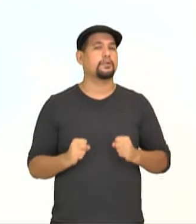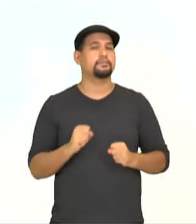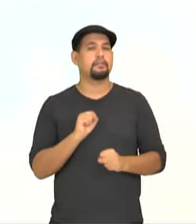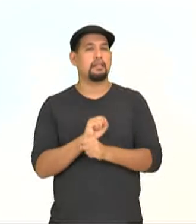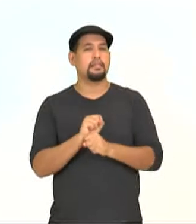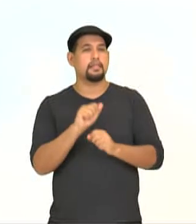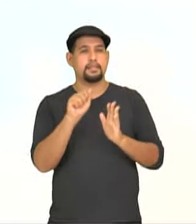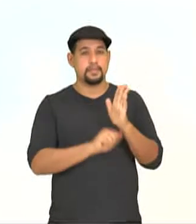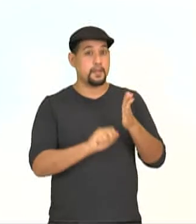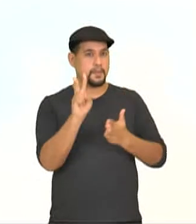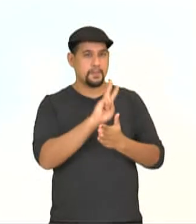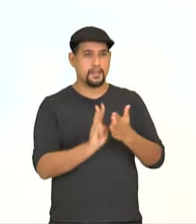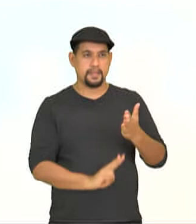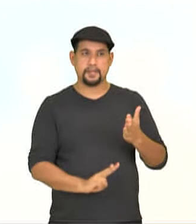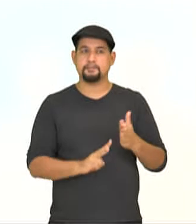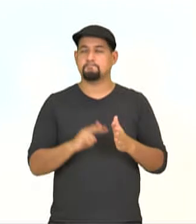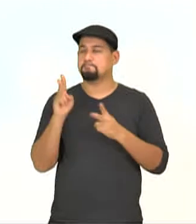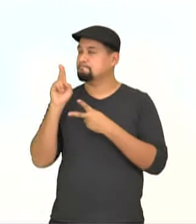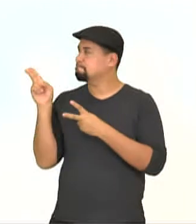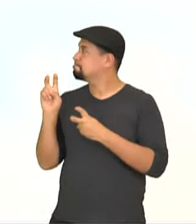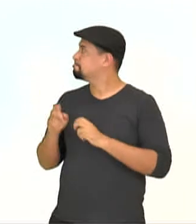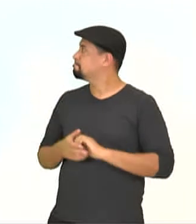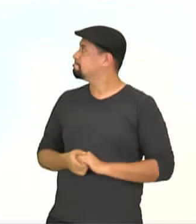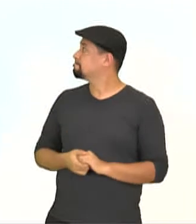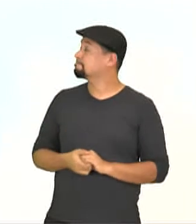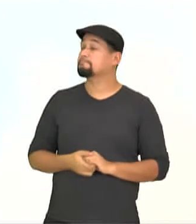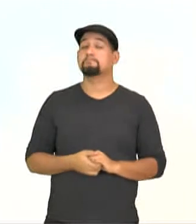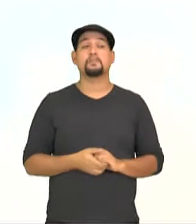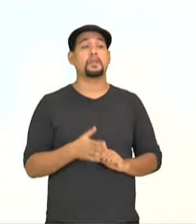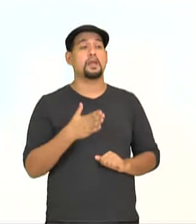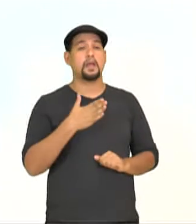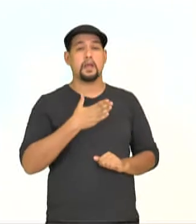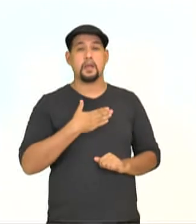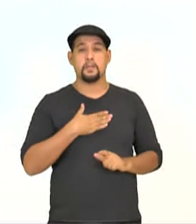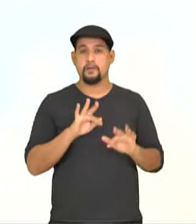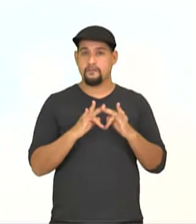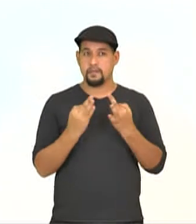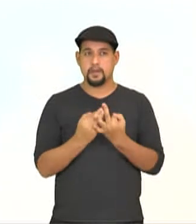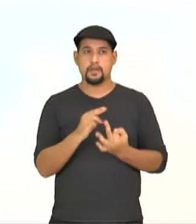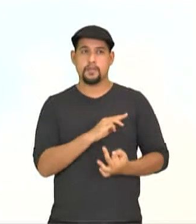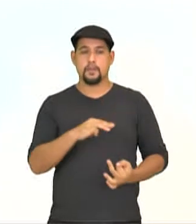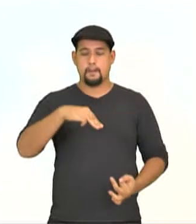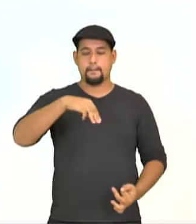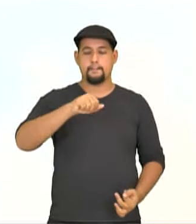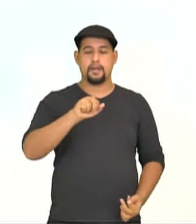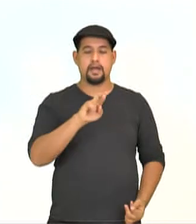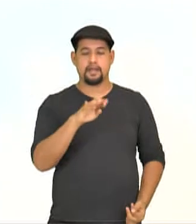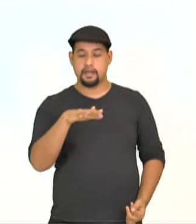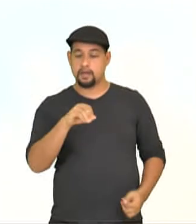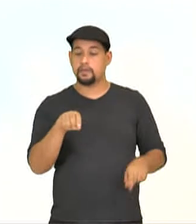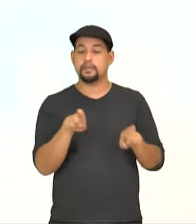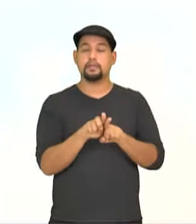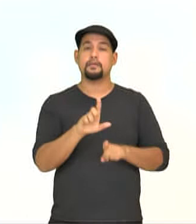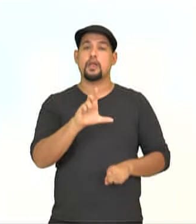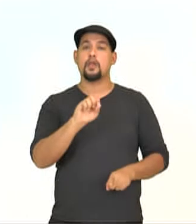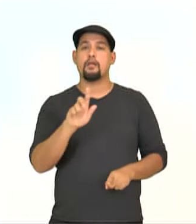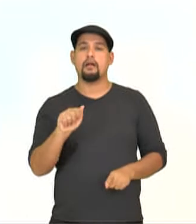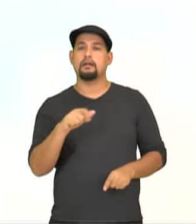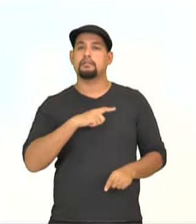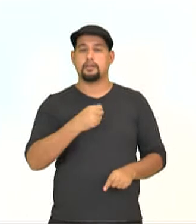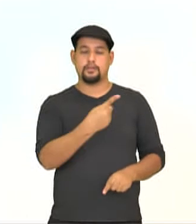textinho aí para nós lermos. A ver. Mis padres se llaman Mariano e Lola. E tenho dois